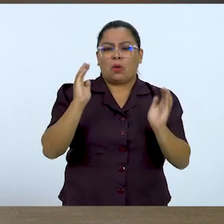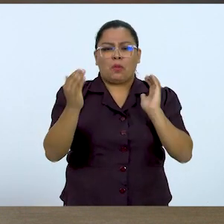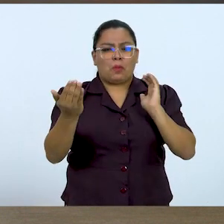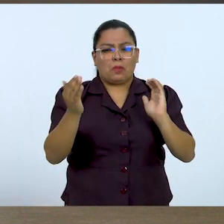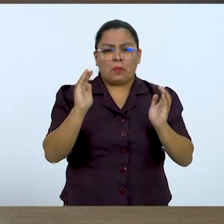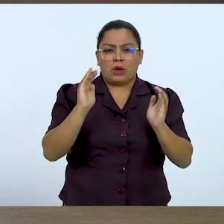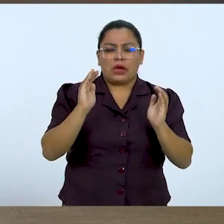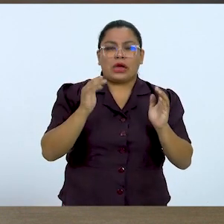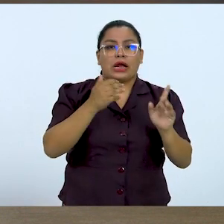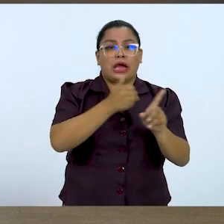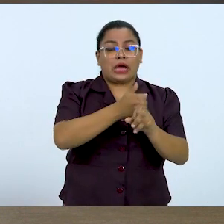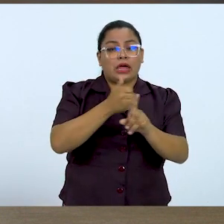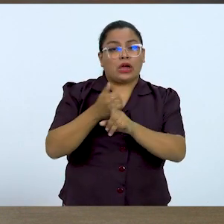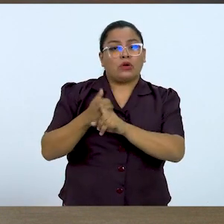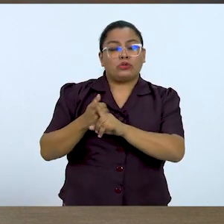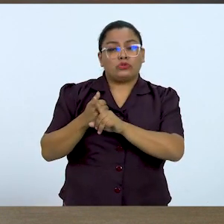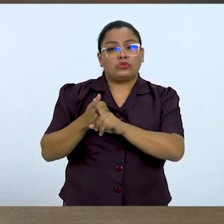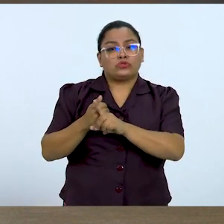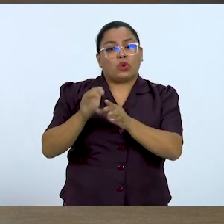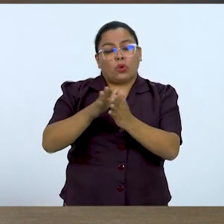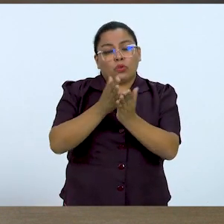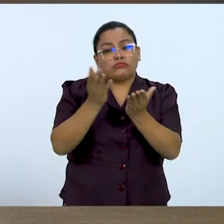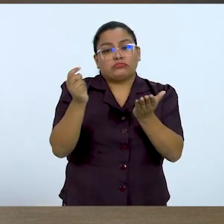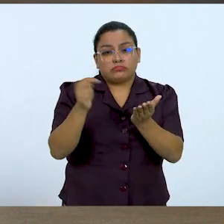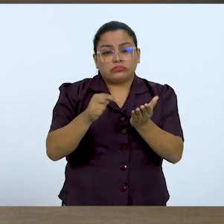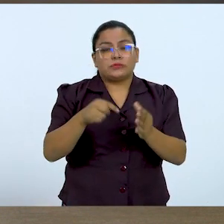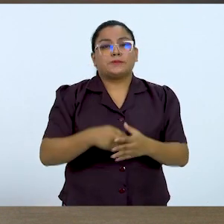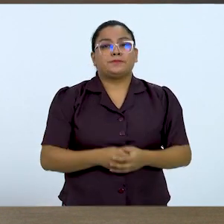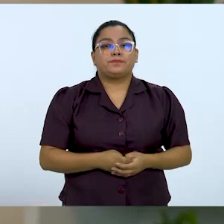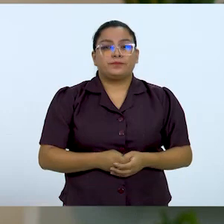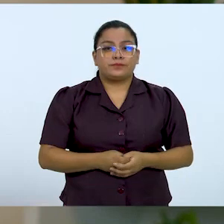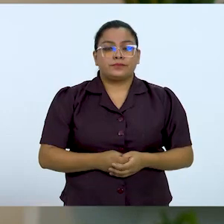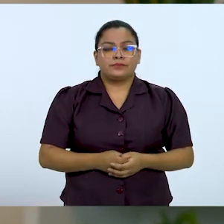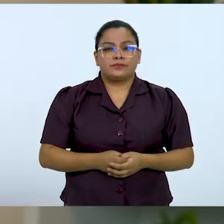del plan pizarra con las secciones del libro de texto.